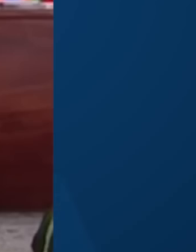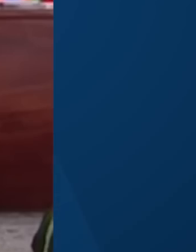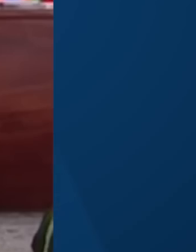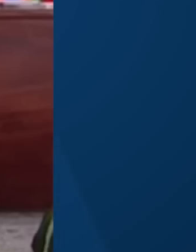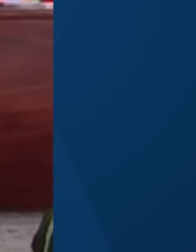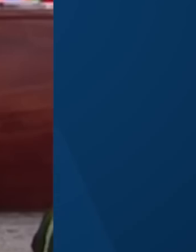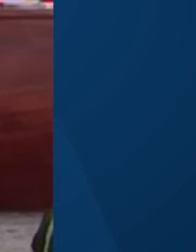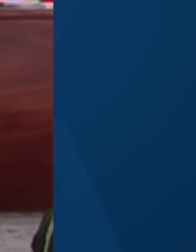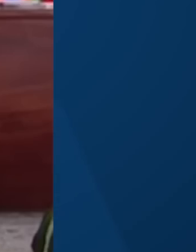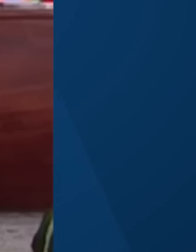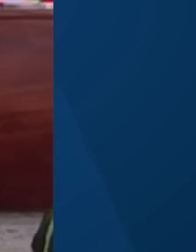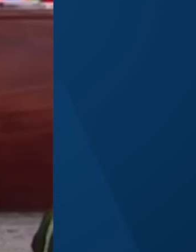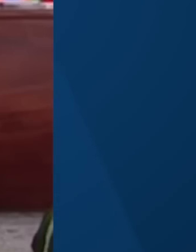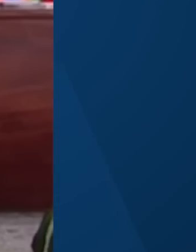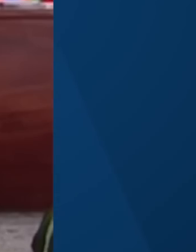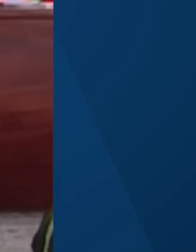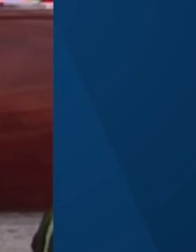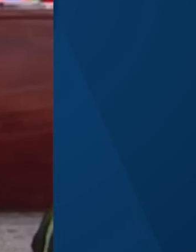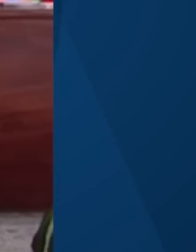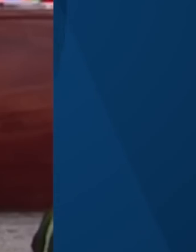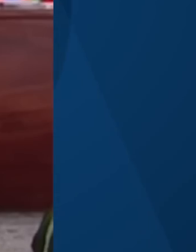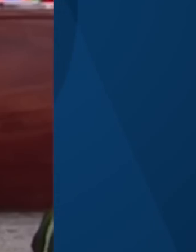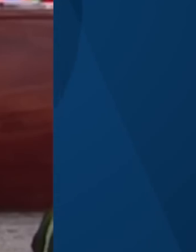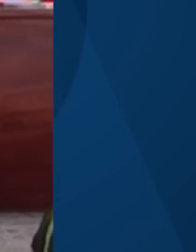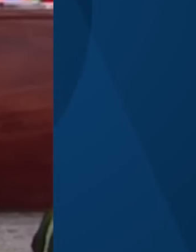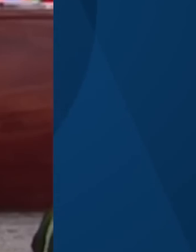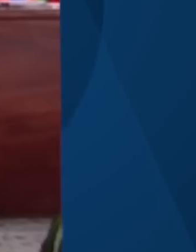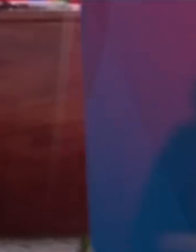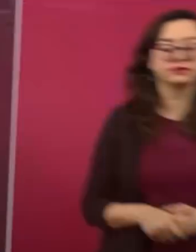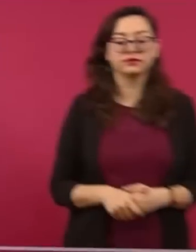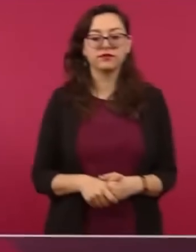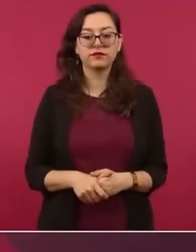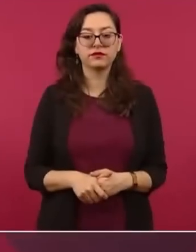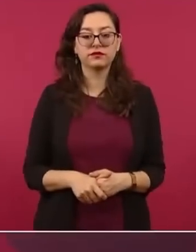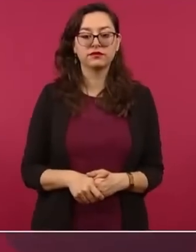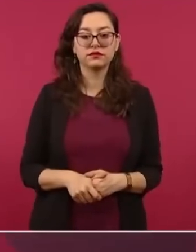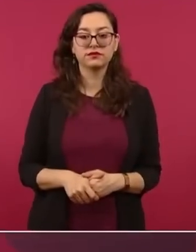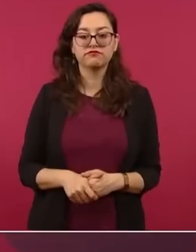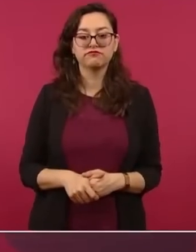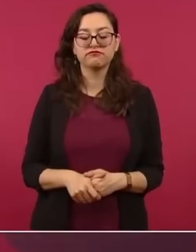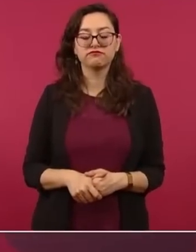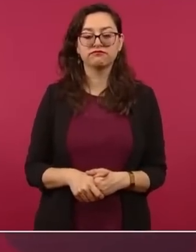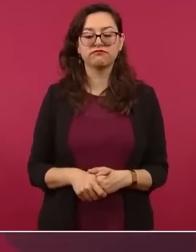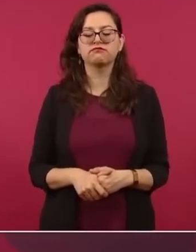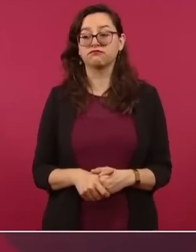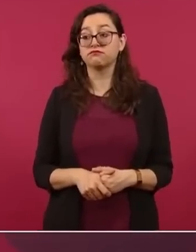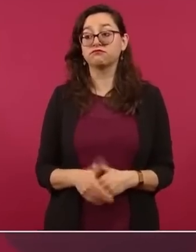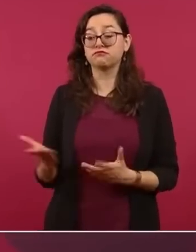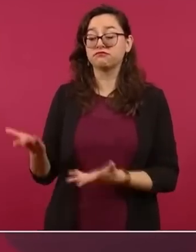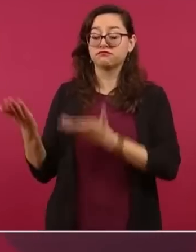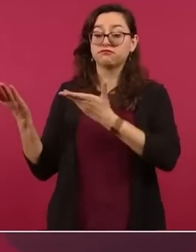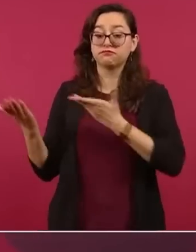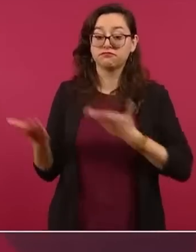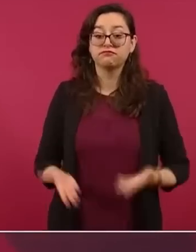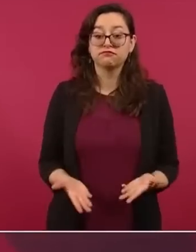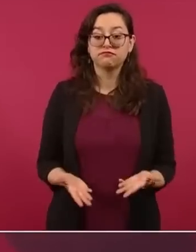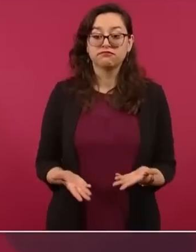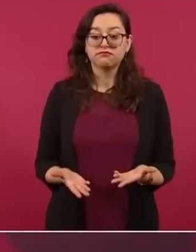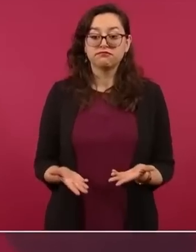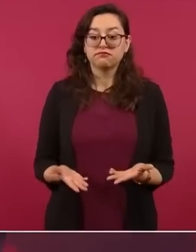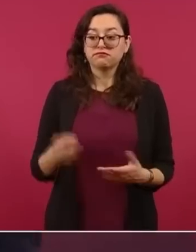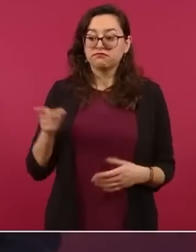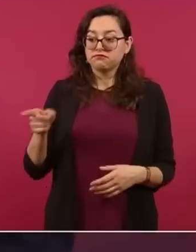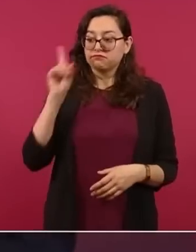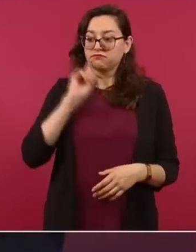gravemente lo que ocurre en Cuba, en Nicaragua y en Venezuela. Ella es una mujer